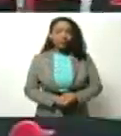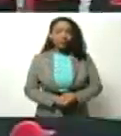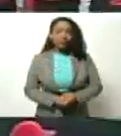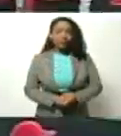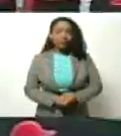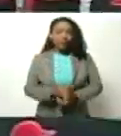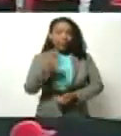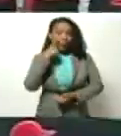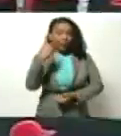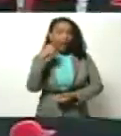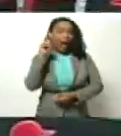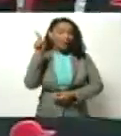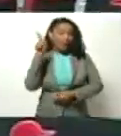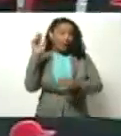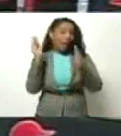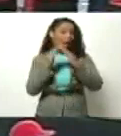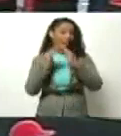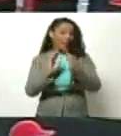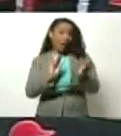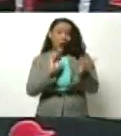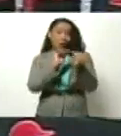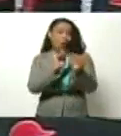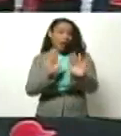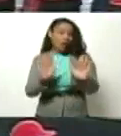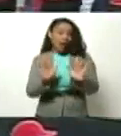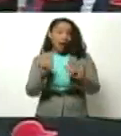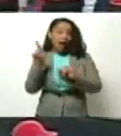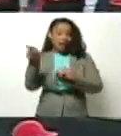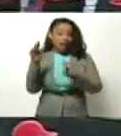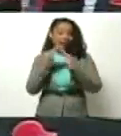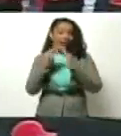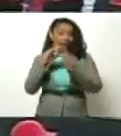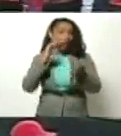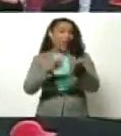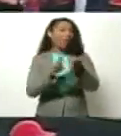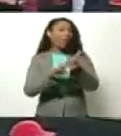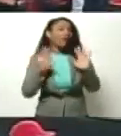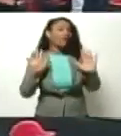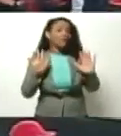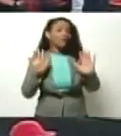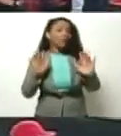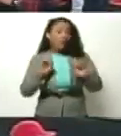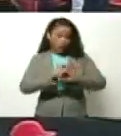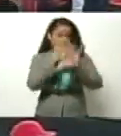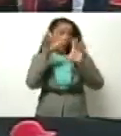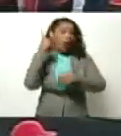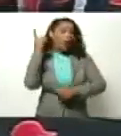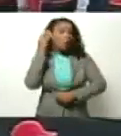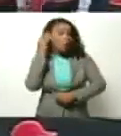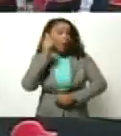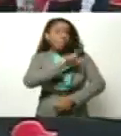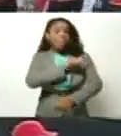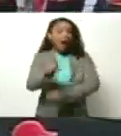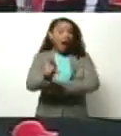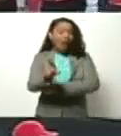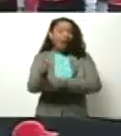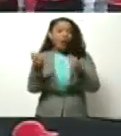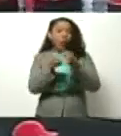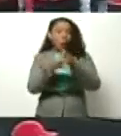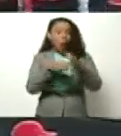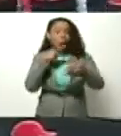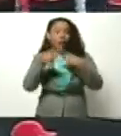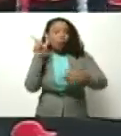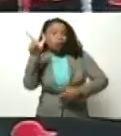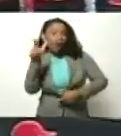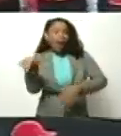mire así en la casa así en la casa verdad claro la mujer manda en el partido mandan